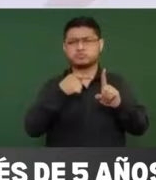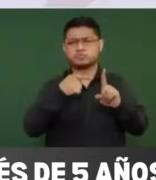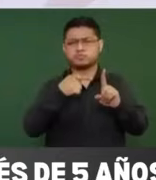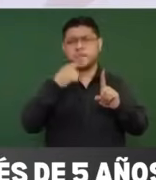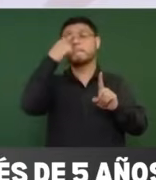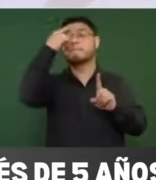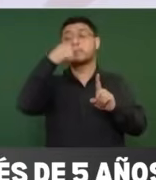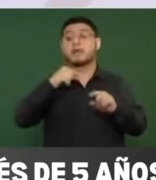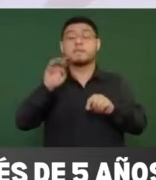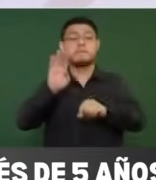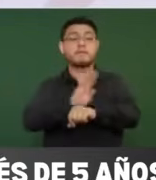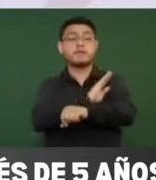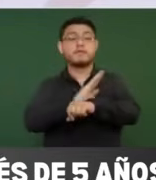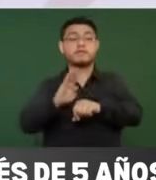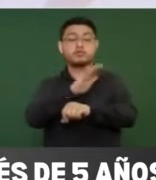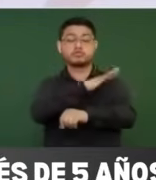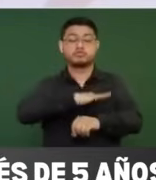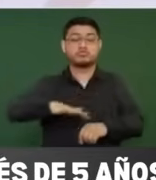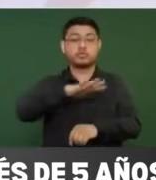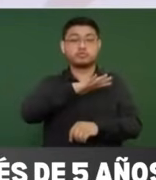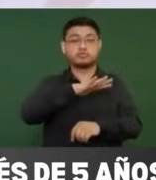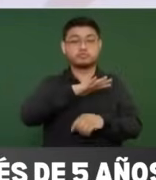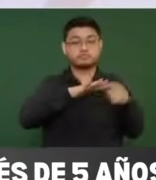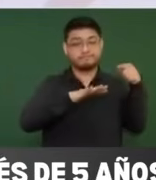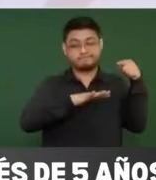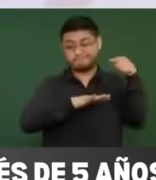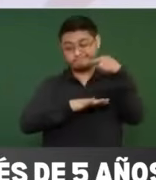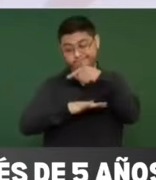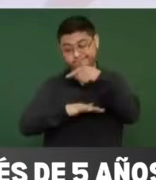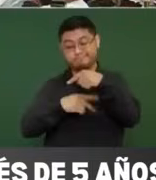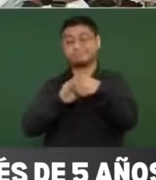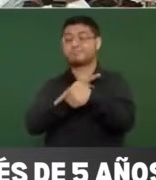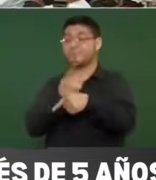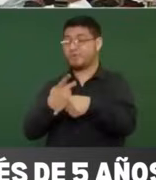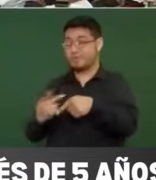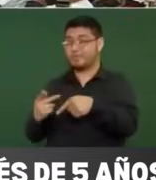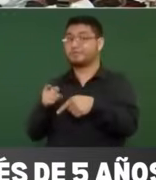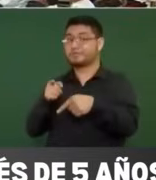todos, primero los pobres. Seguiremos